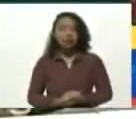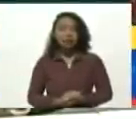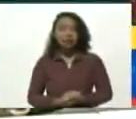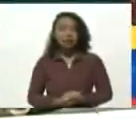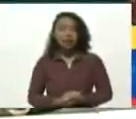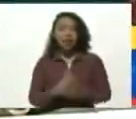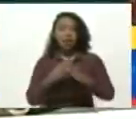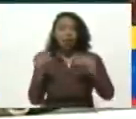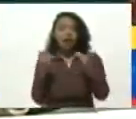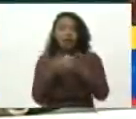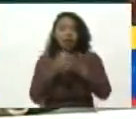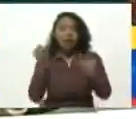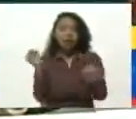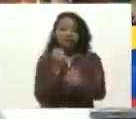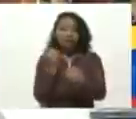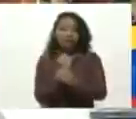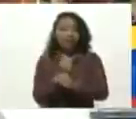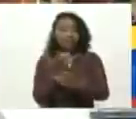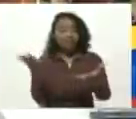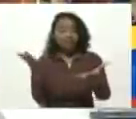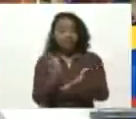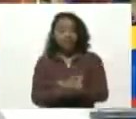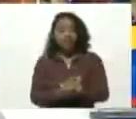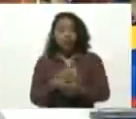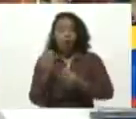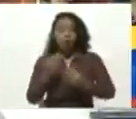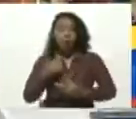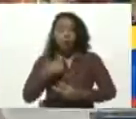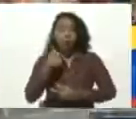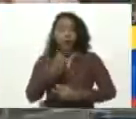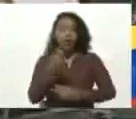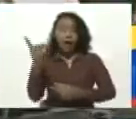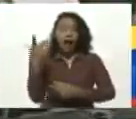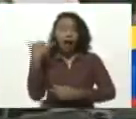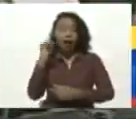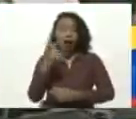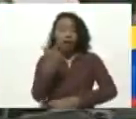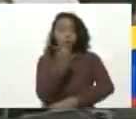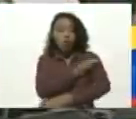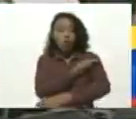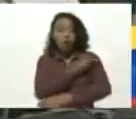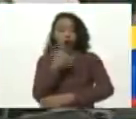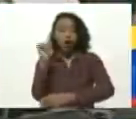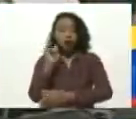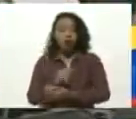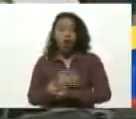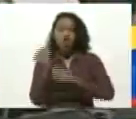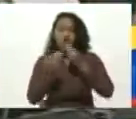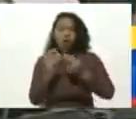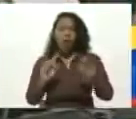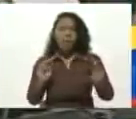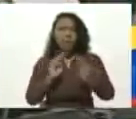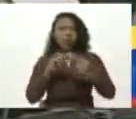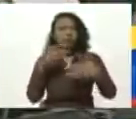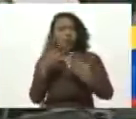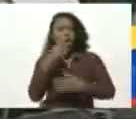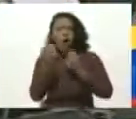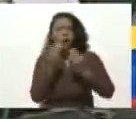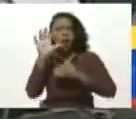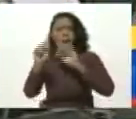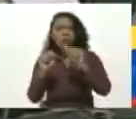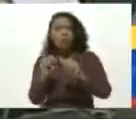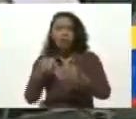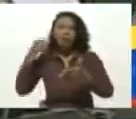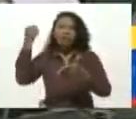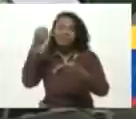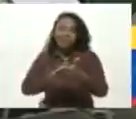todo el equipo de trabajo, pues. Como estaba diciendo, tenemos las vacunas. ¿Y cómo las conseguimos?